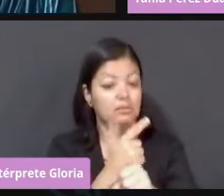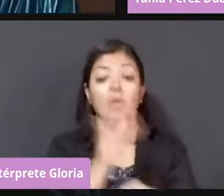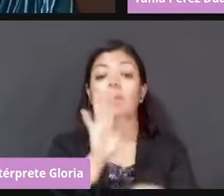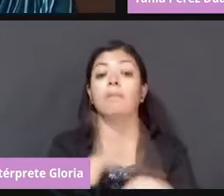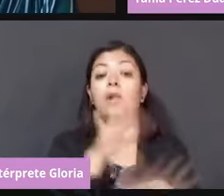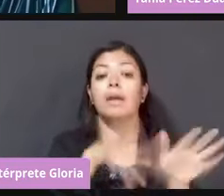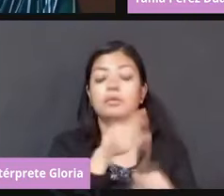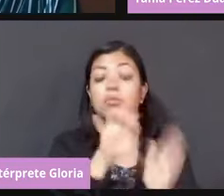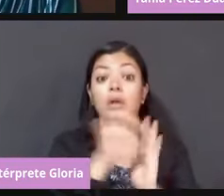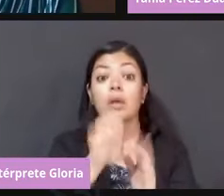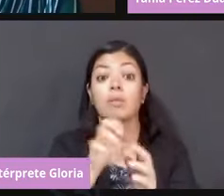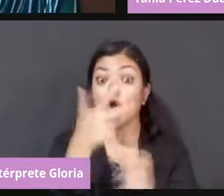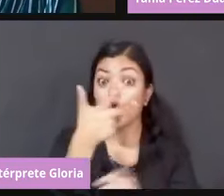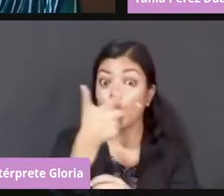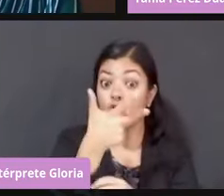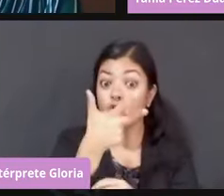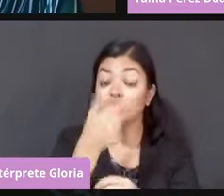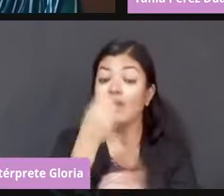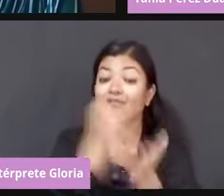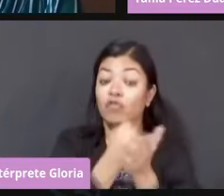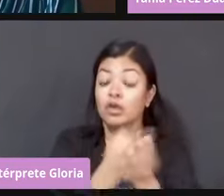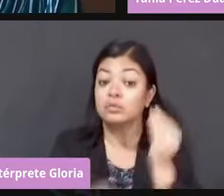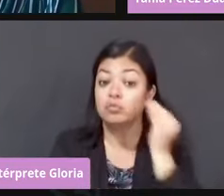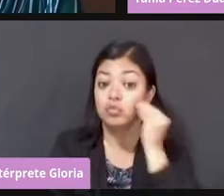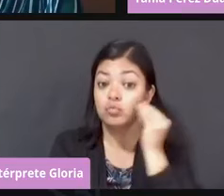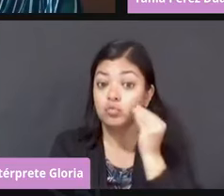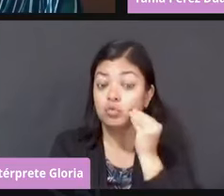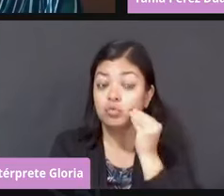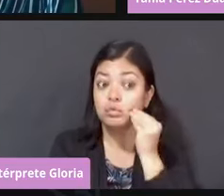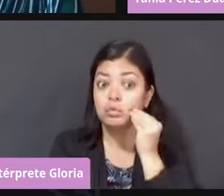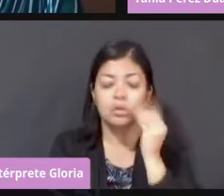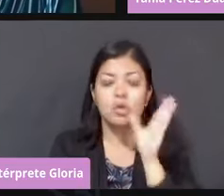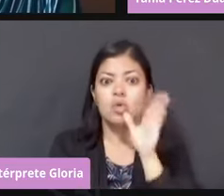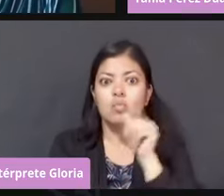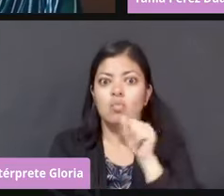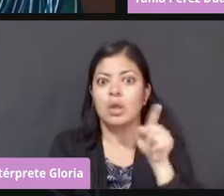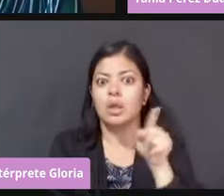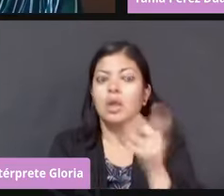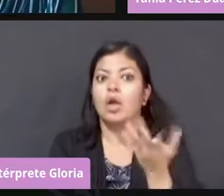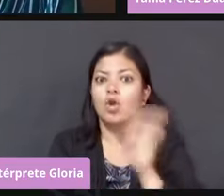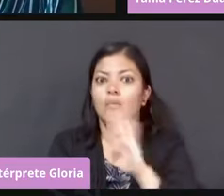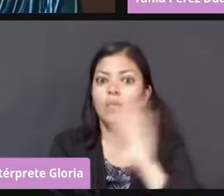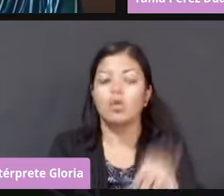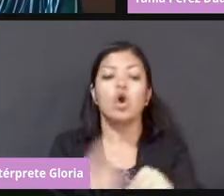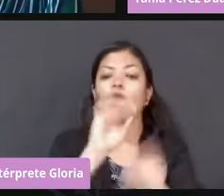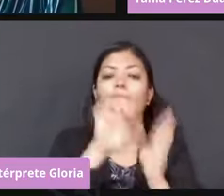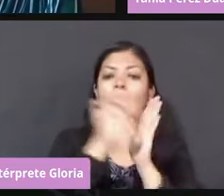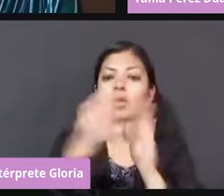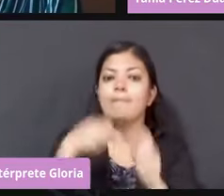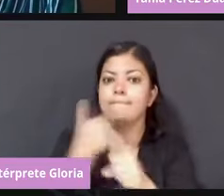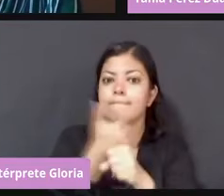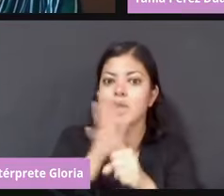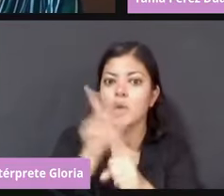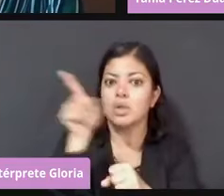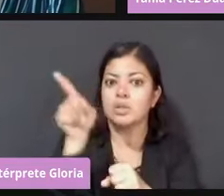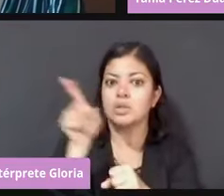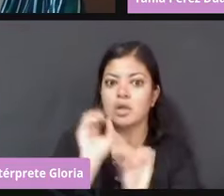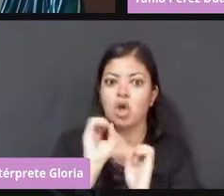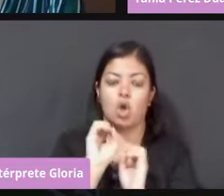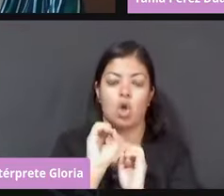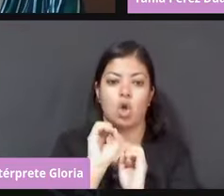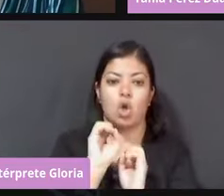esos 8 besos, a lo mejor te puedes morir, o a lo mejor mi abuelita tal cosa, o a lo mejor me va mal